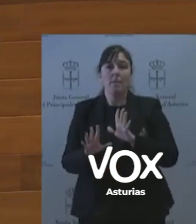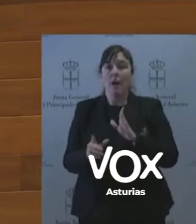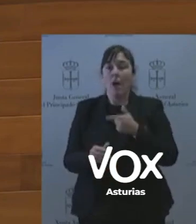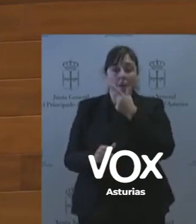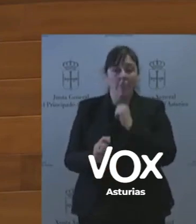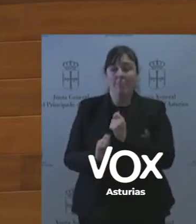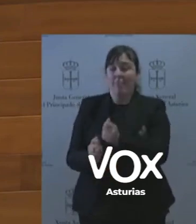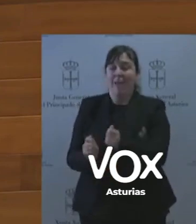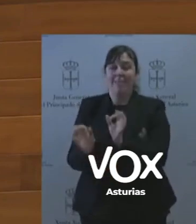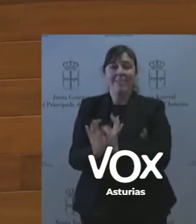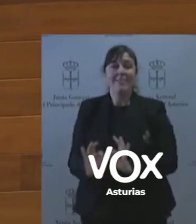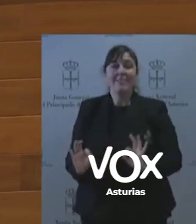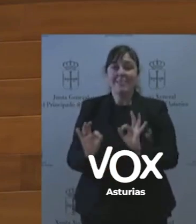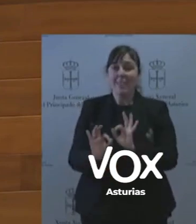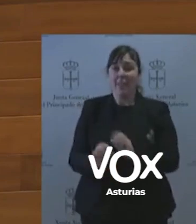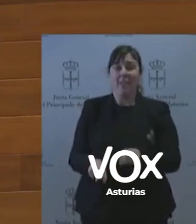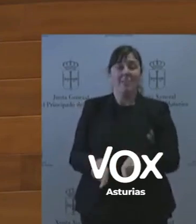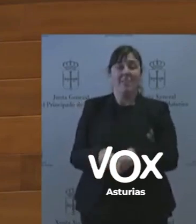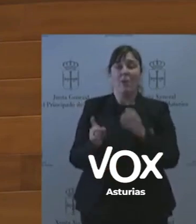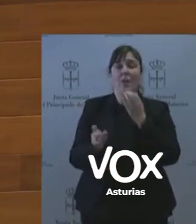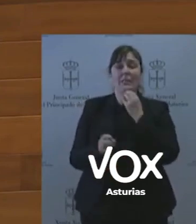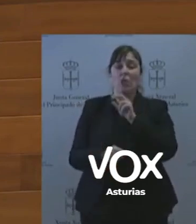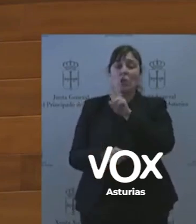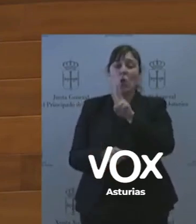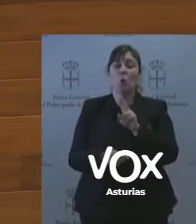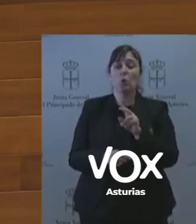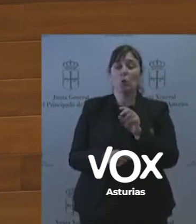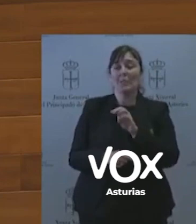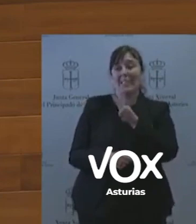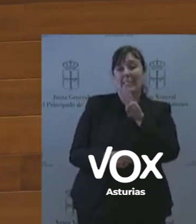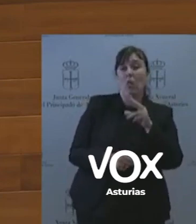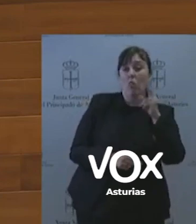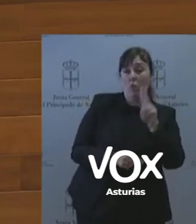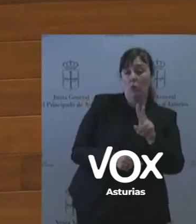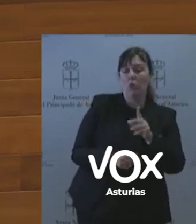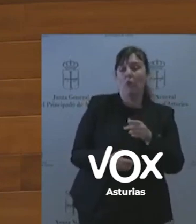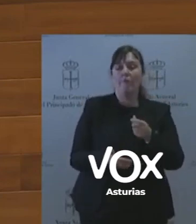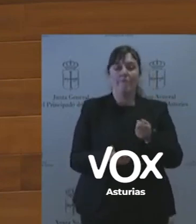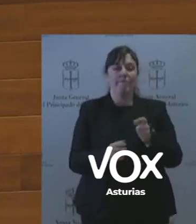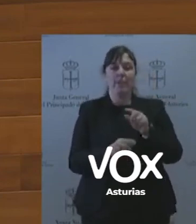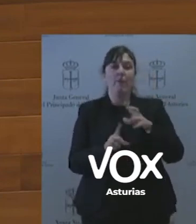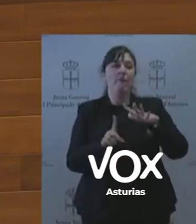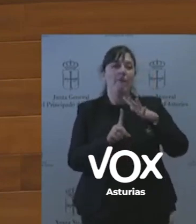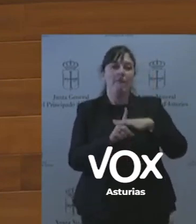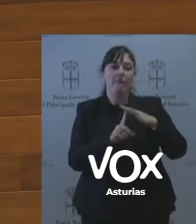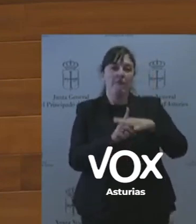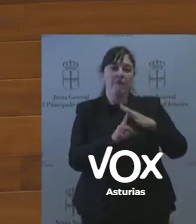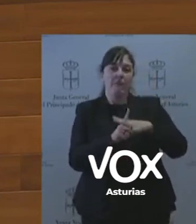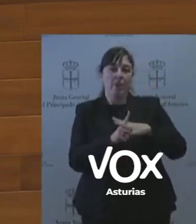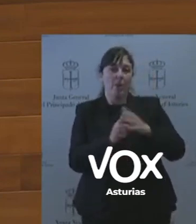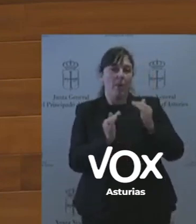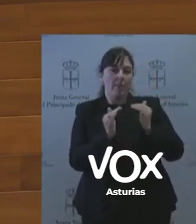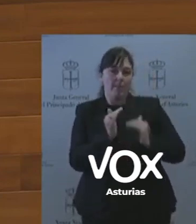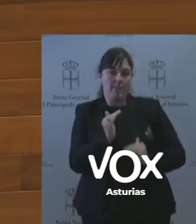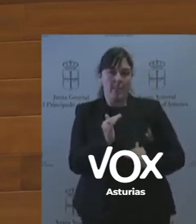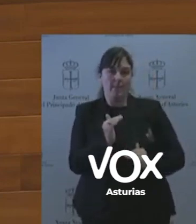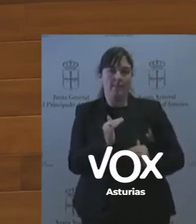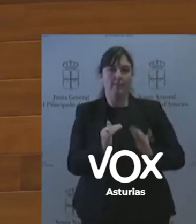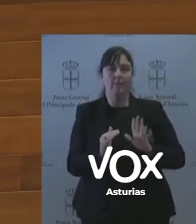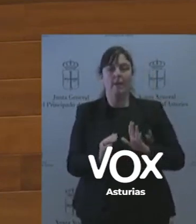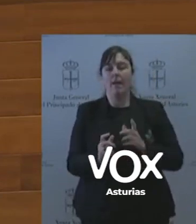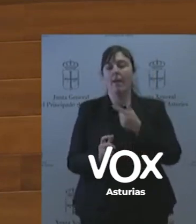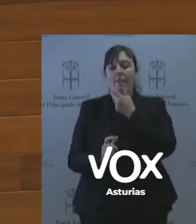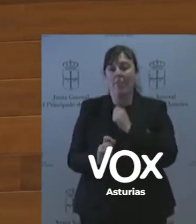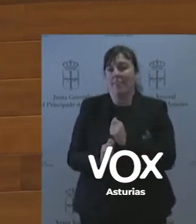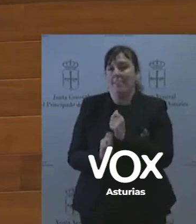sin facturar como antes de la pandemia. Y las necesitan. No se les da ninguna facilidad, aunque sean cada vez más los que